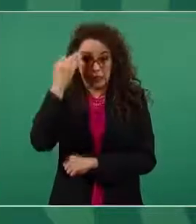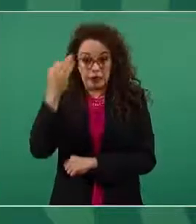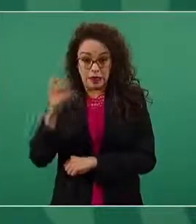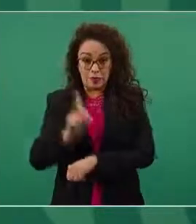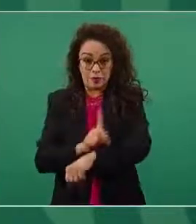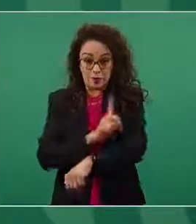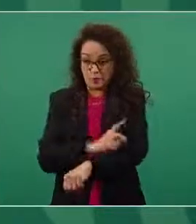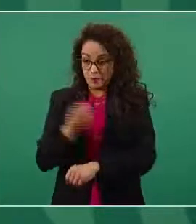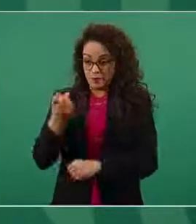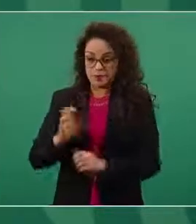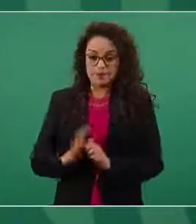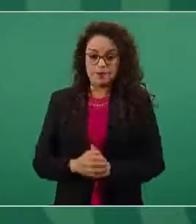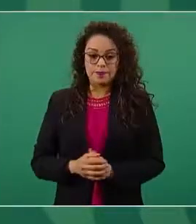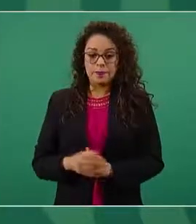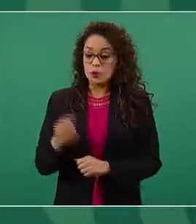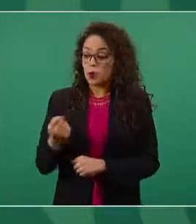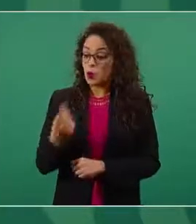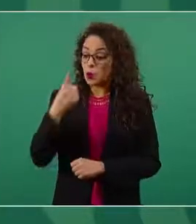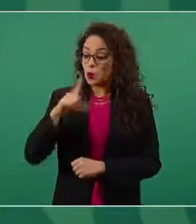Un gobernador